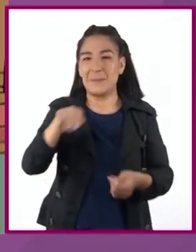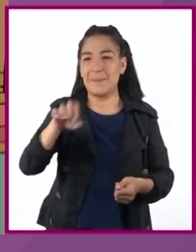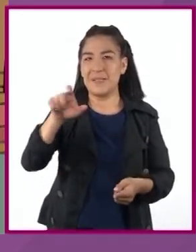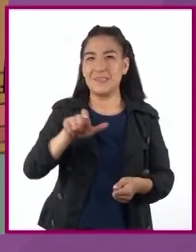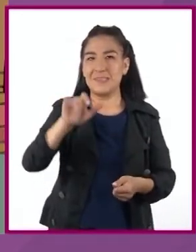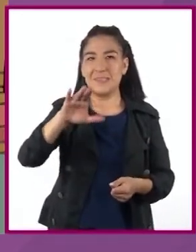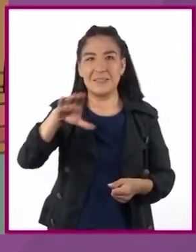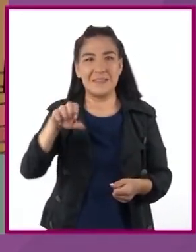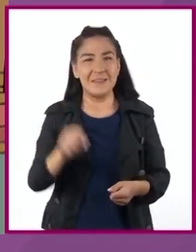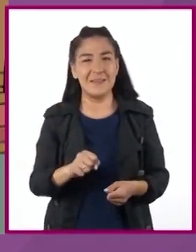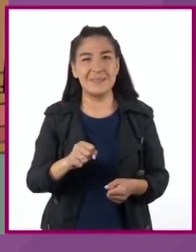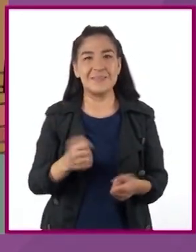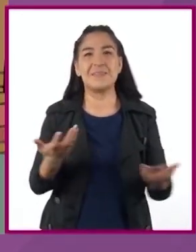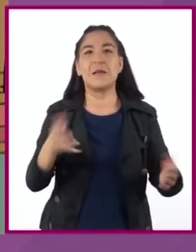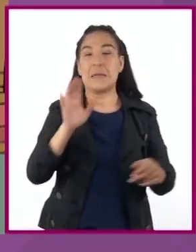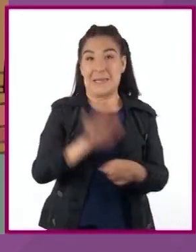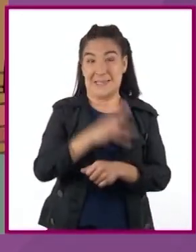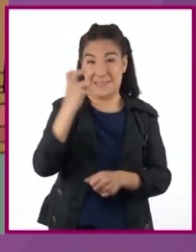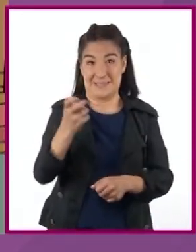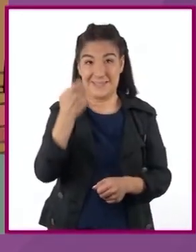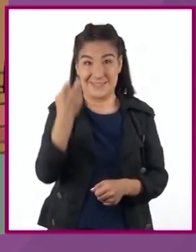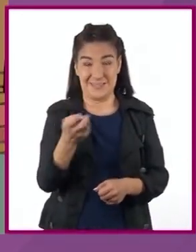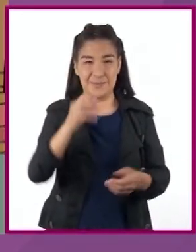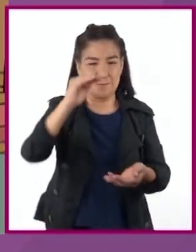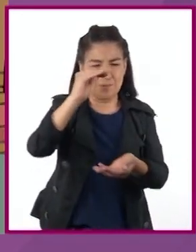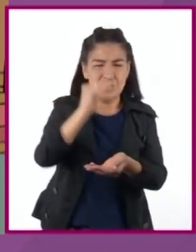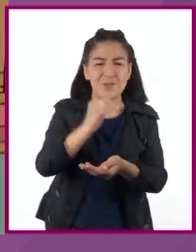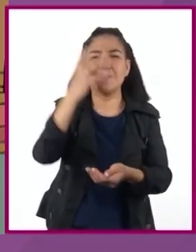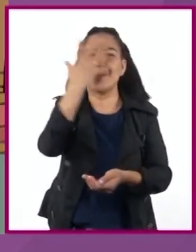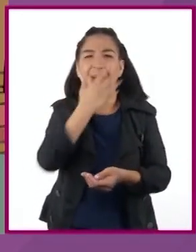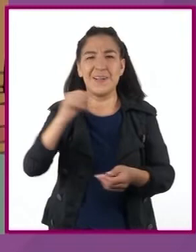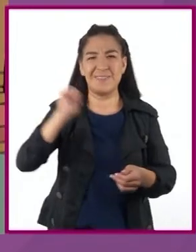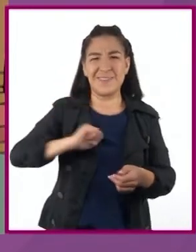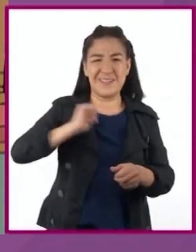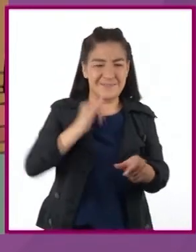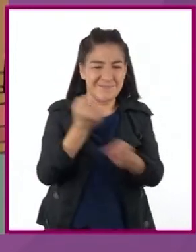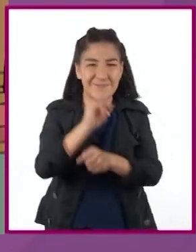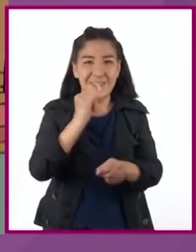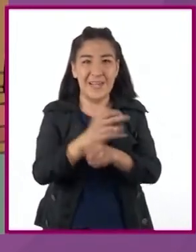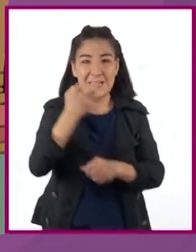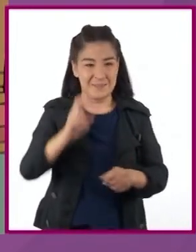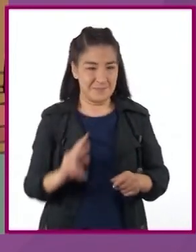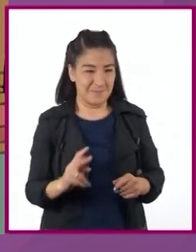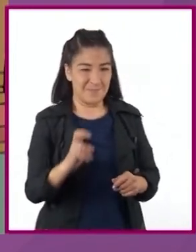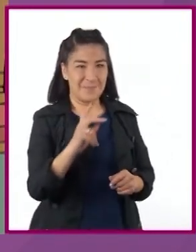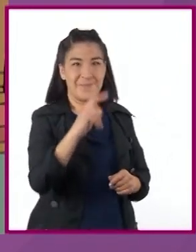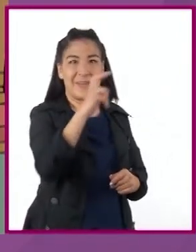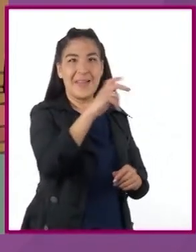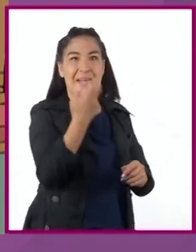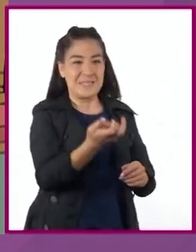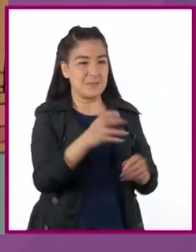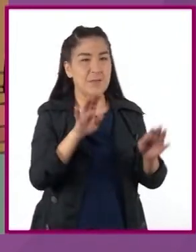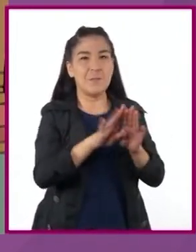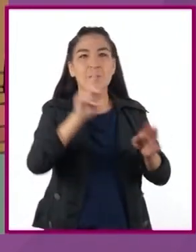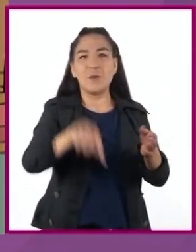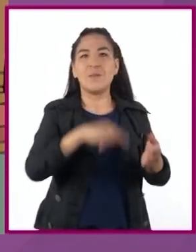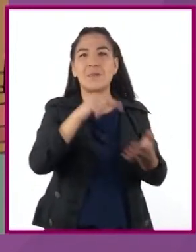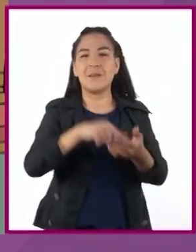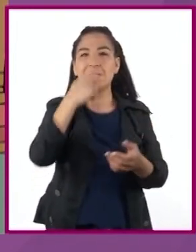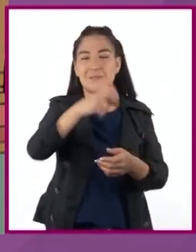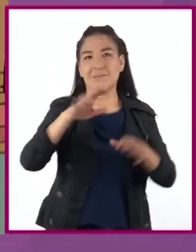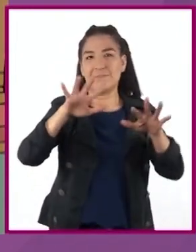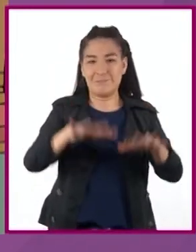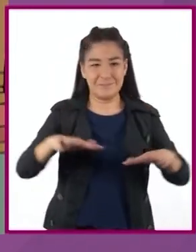Porque ese monolito pues estaba ahí en la base de las escaleras del Templo Mayor de México